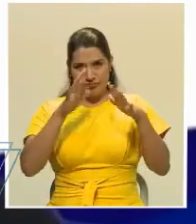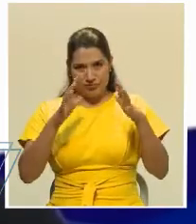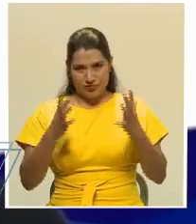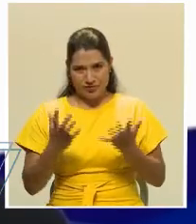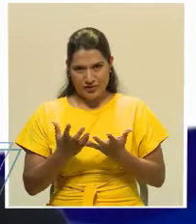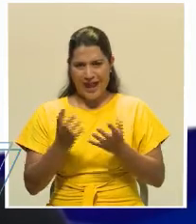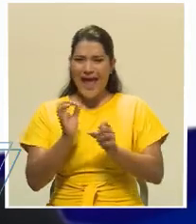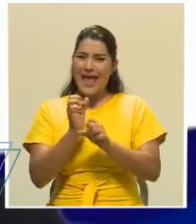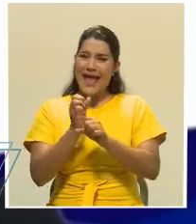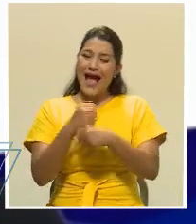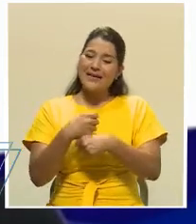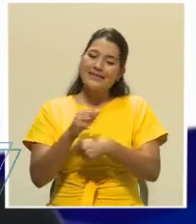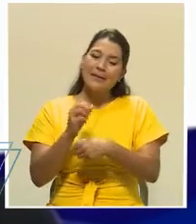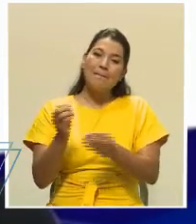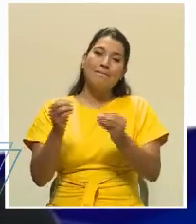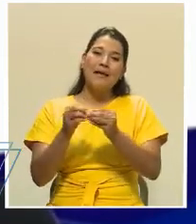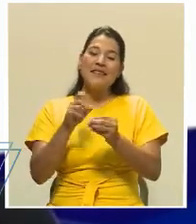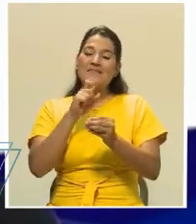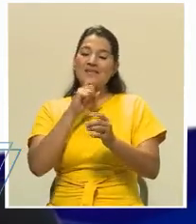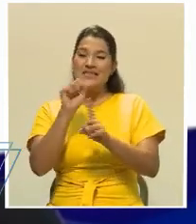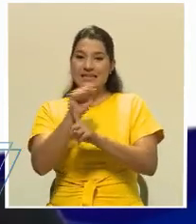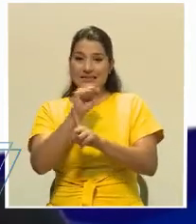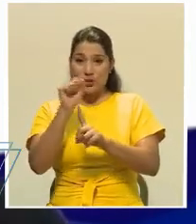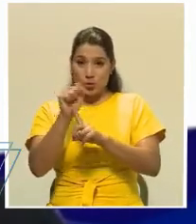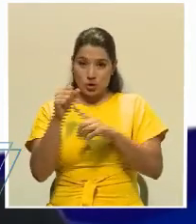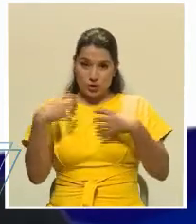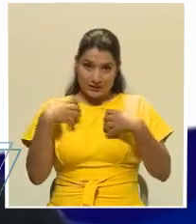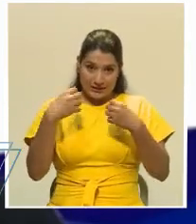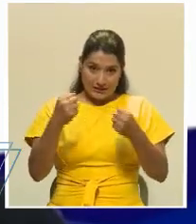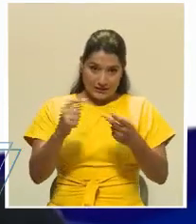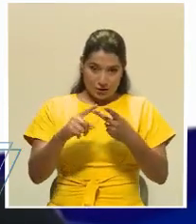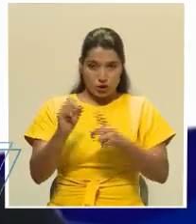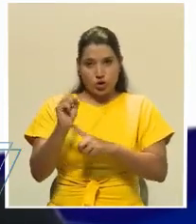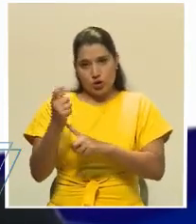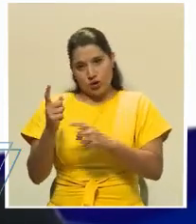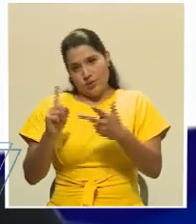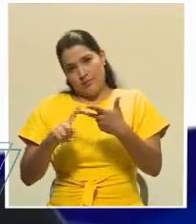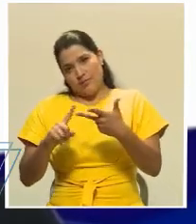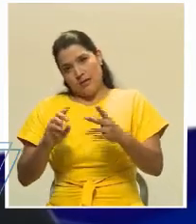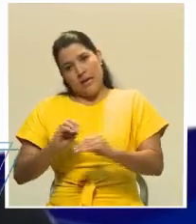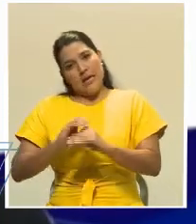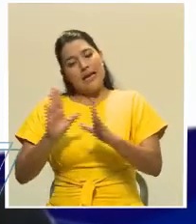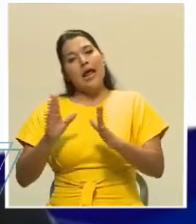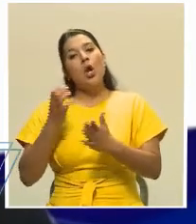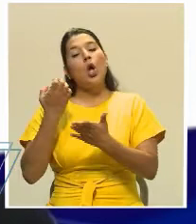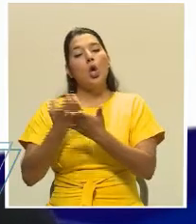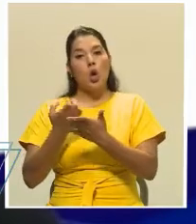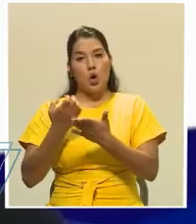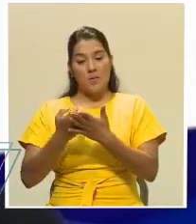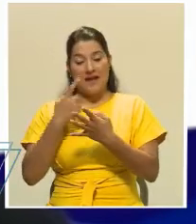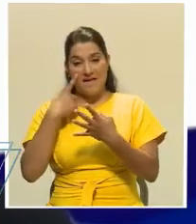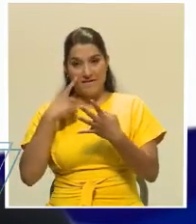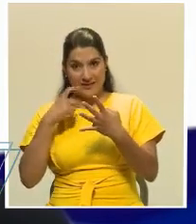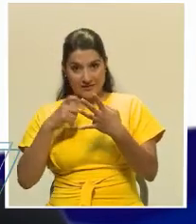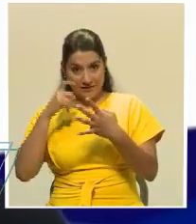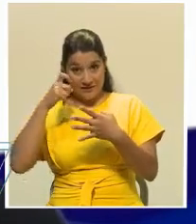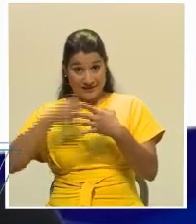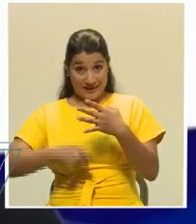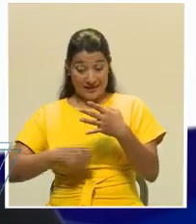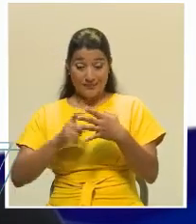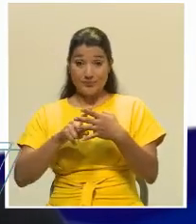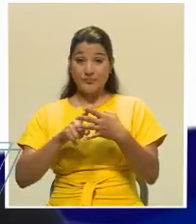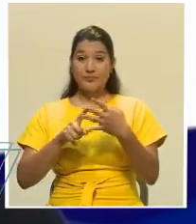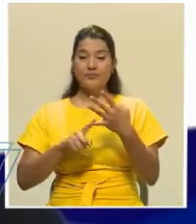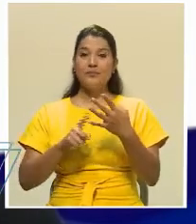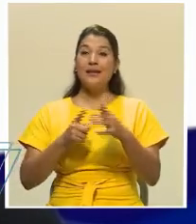situación sanitaria, social y por supuesto la situación económica y fiscal. Entonces hago